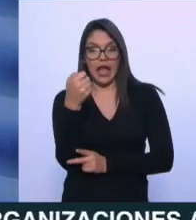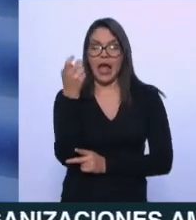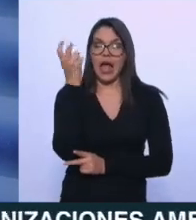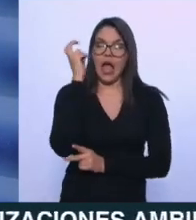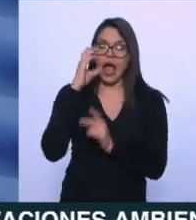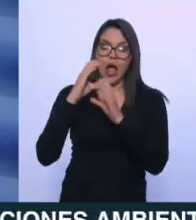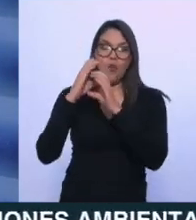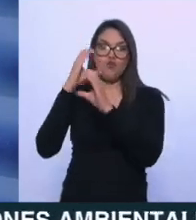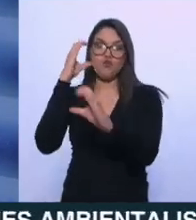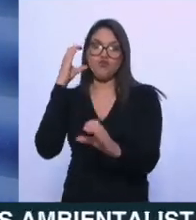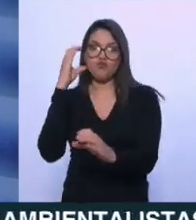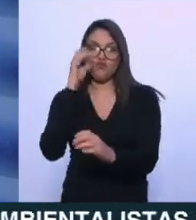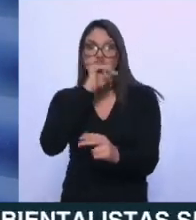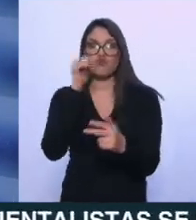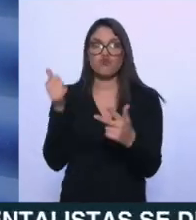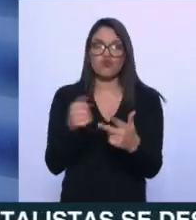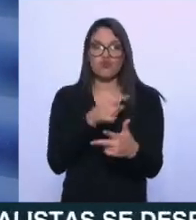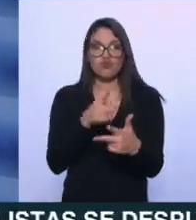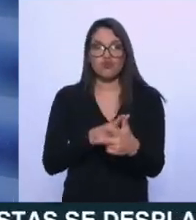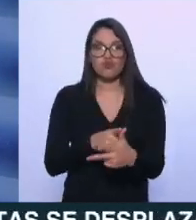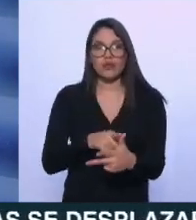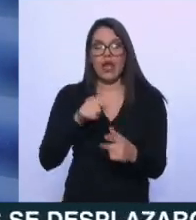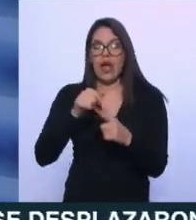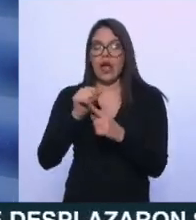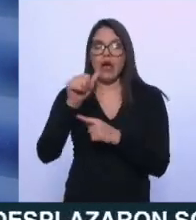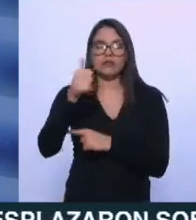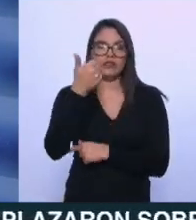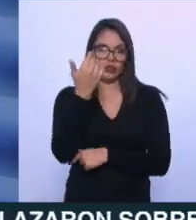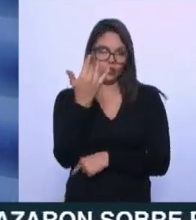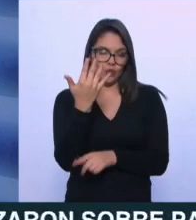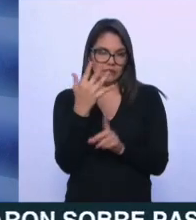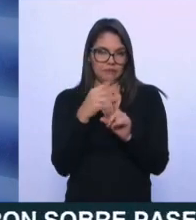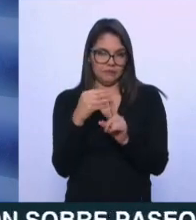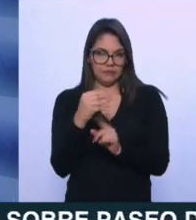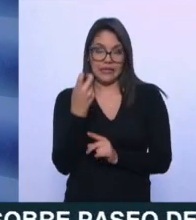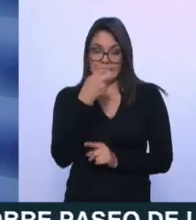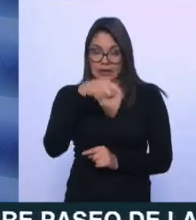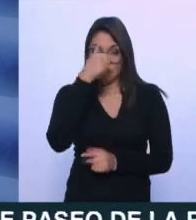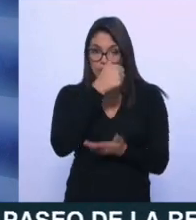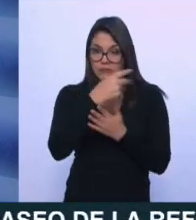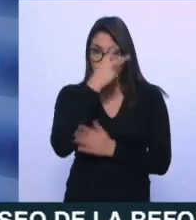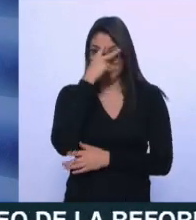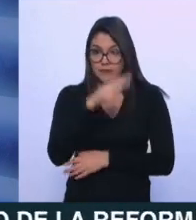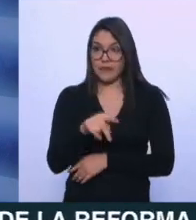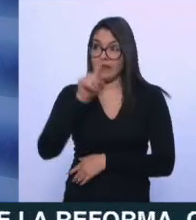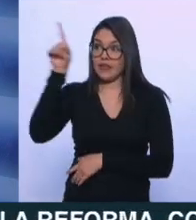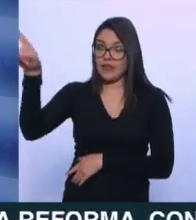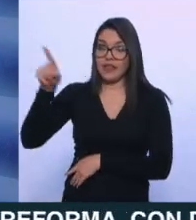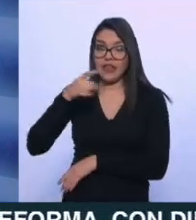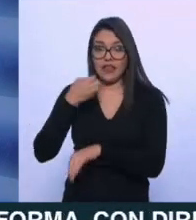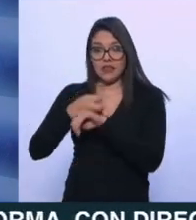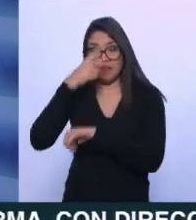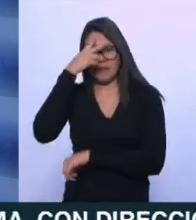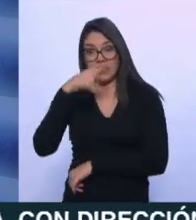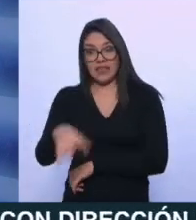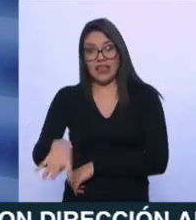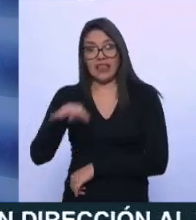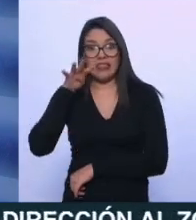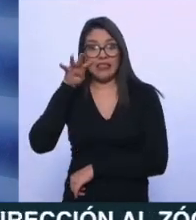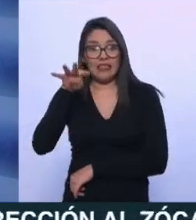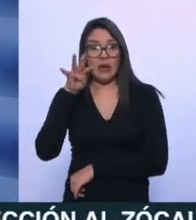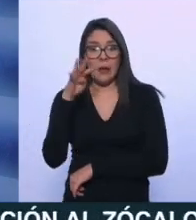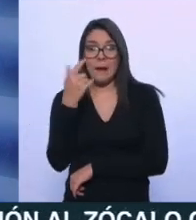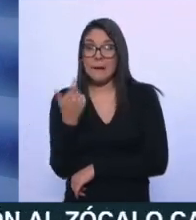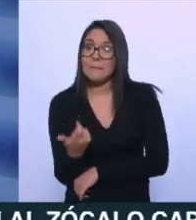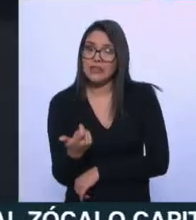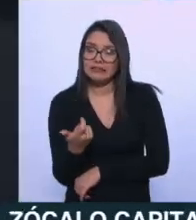corredores concesionados 6.50. La tarifa promedio en el Estado de México es 19 pesos. Es casi 4 veces